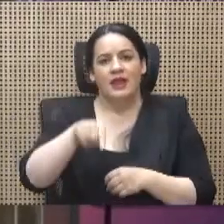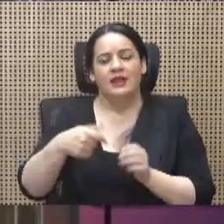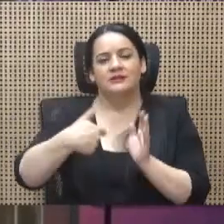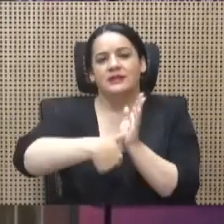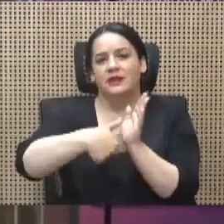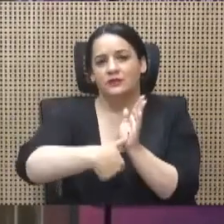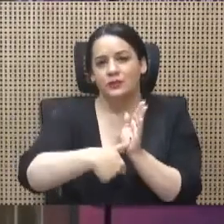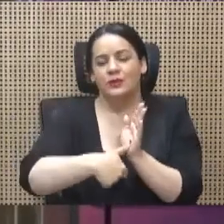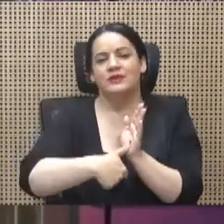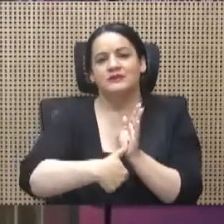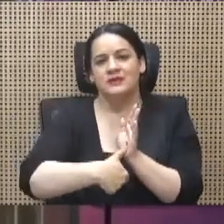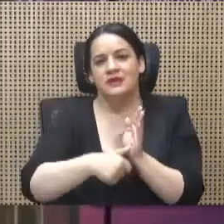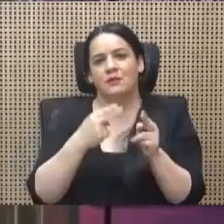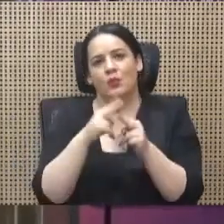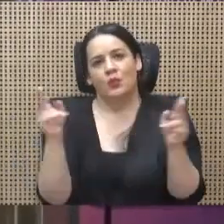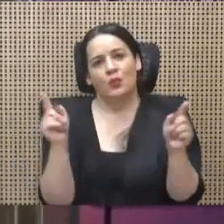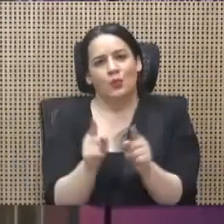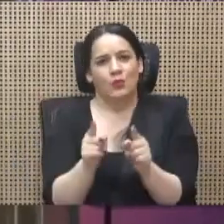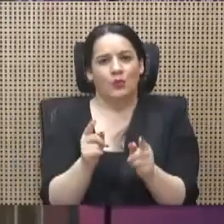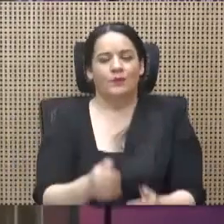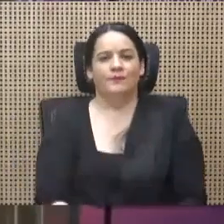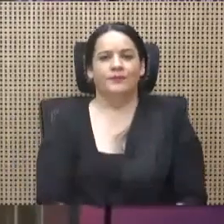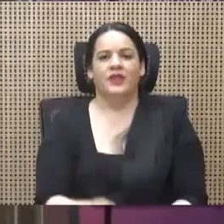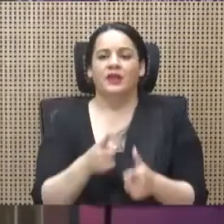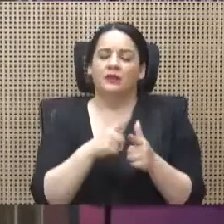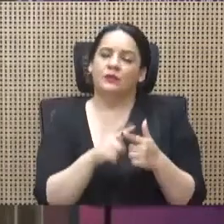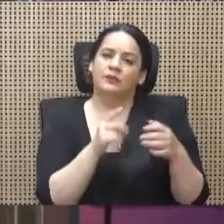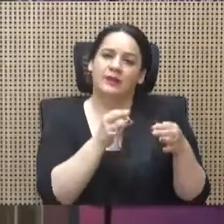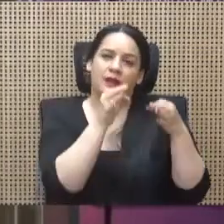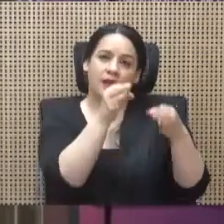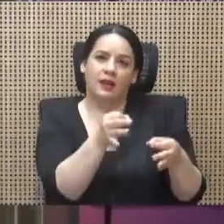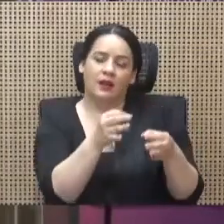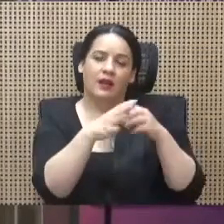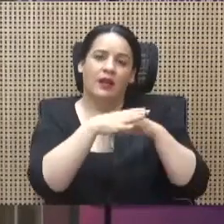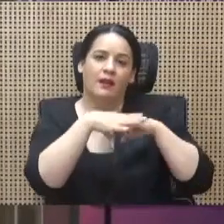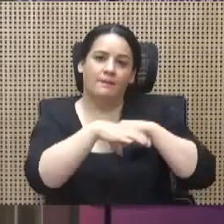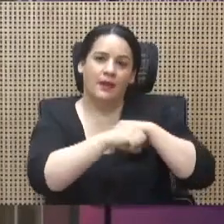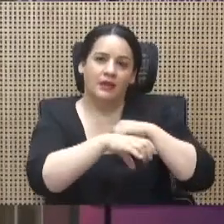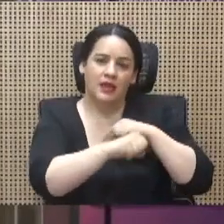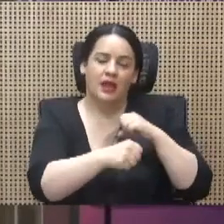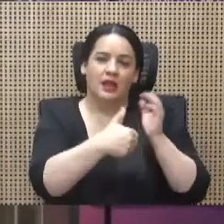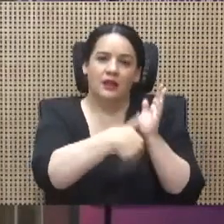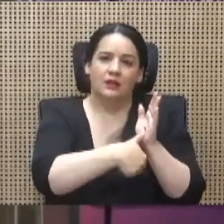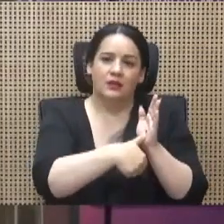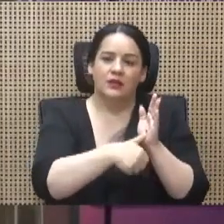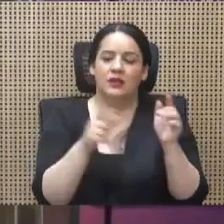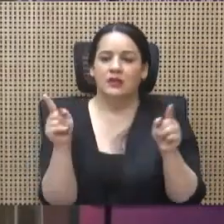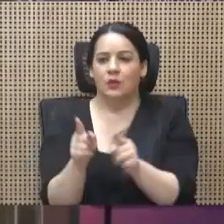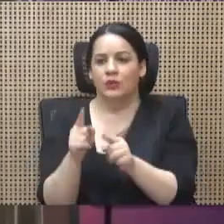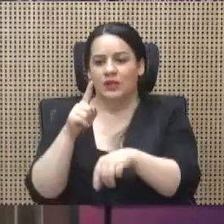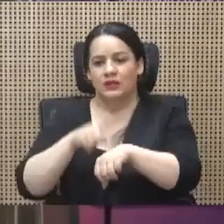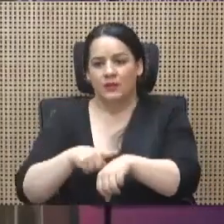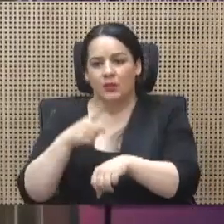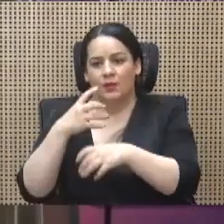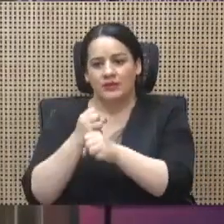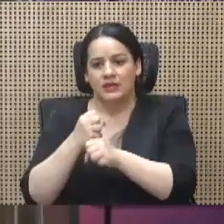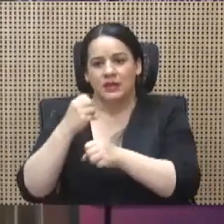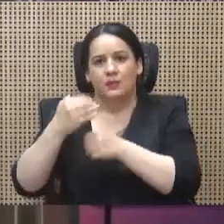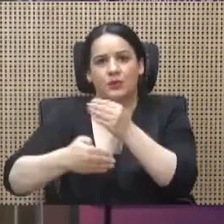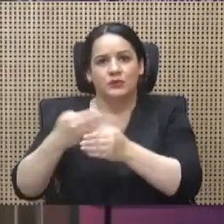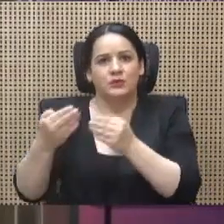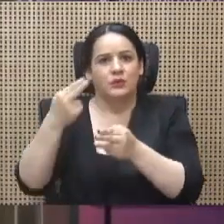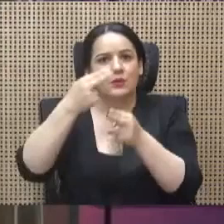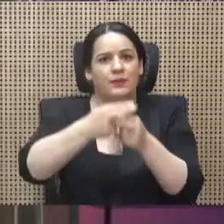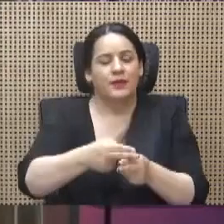excesivamente corto Entonces se alarga la campaña electoral y se acorta el tiempo para poder realizar ese proceso de nombramientos